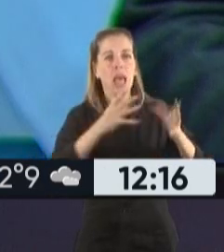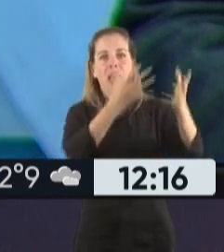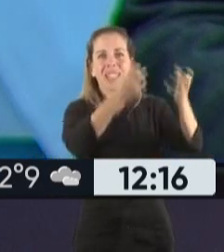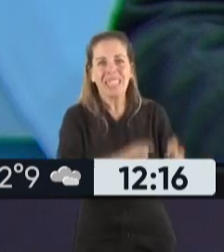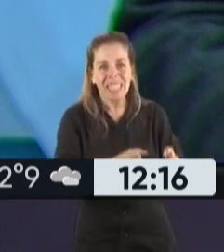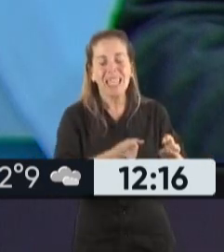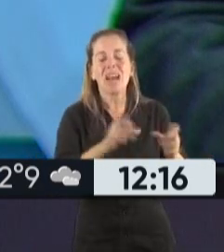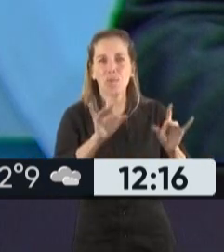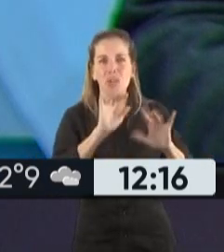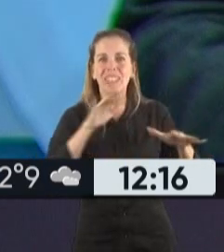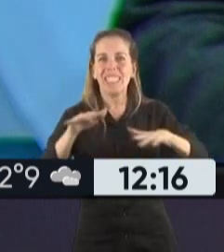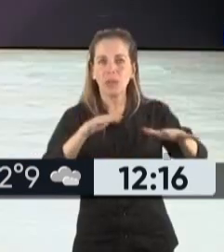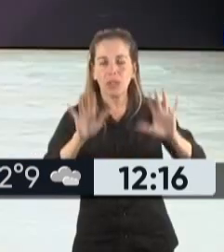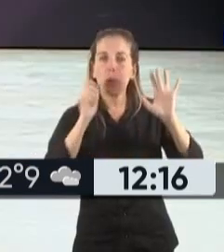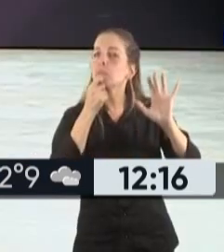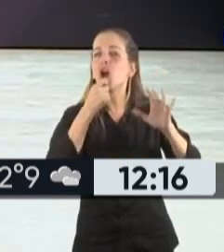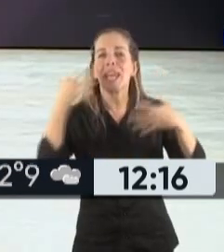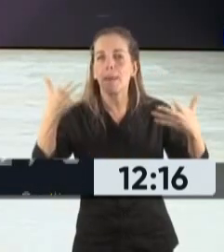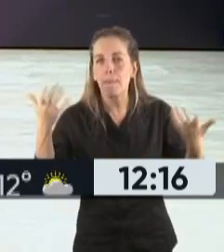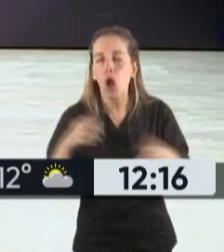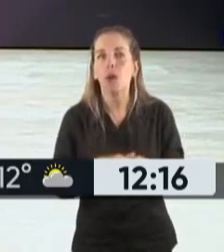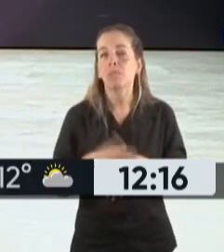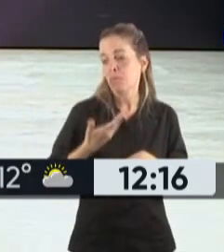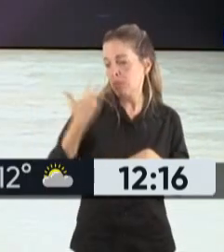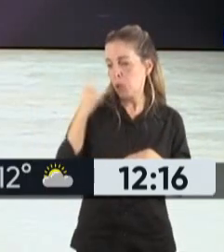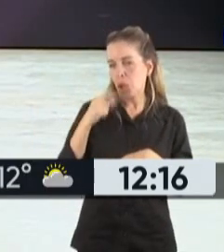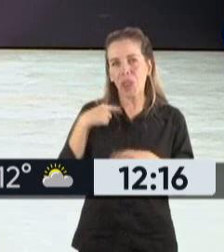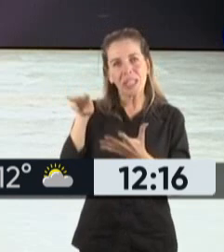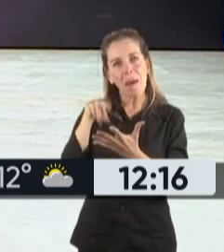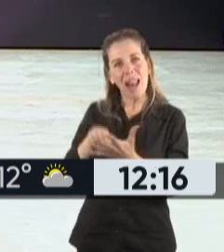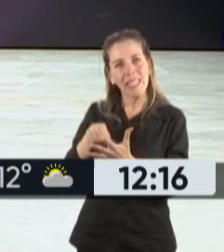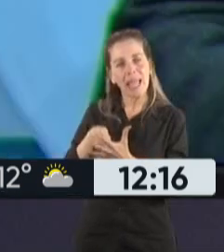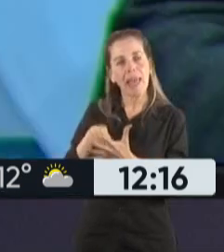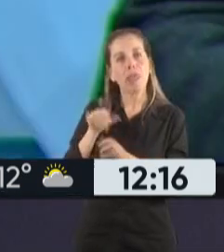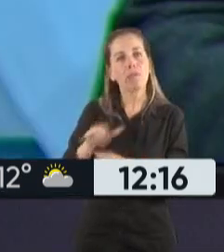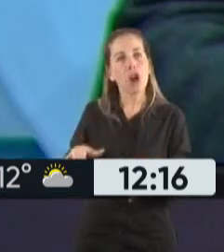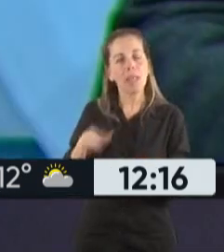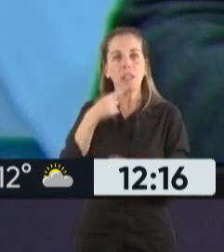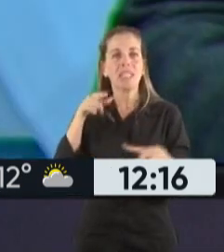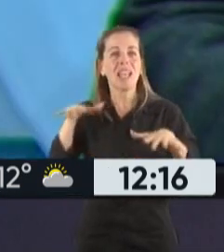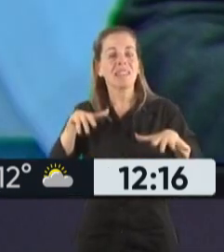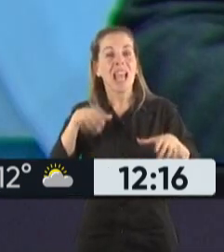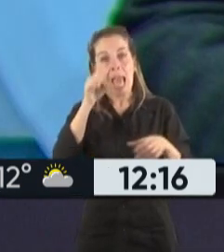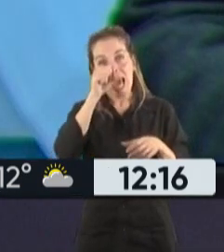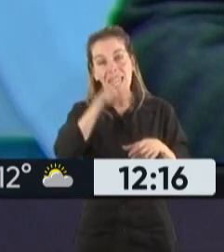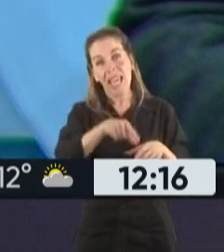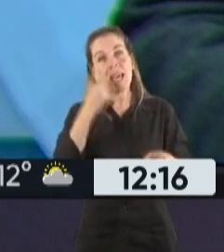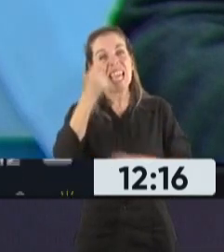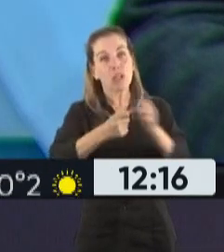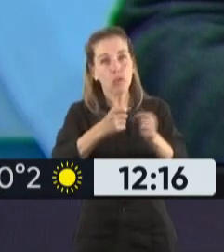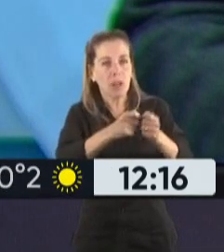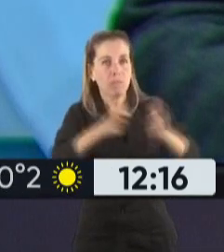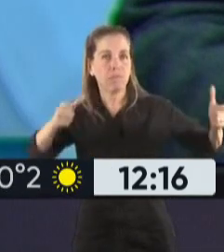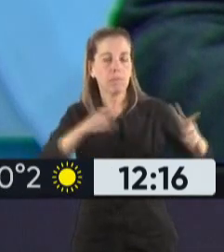hubiéramos tenido la sequía, fíjense ustedes un dato que el otro día estaba mirando. La actividad industrial crece aproximadamente